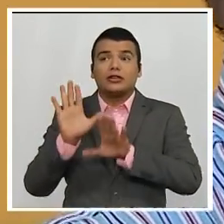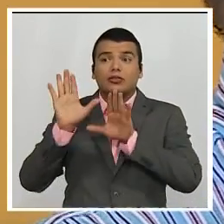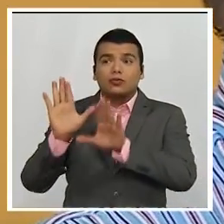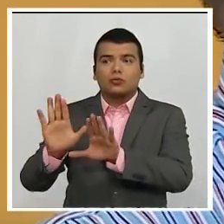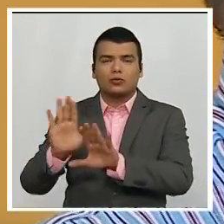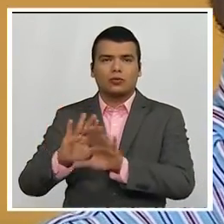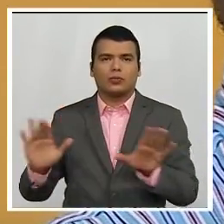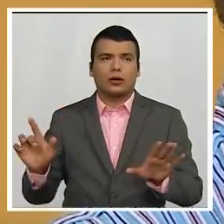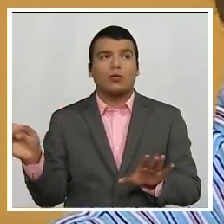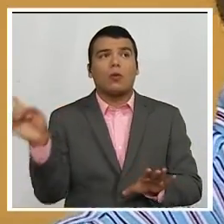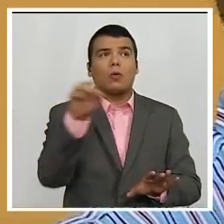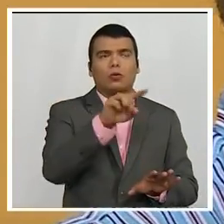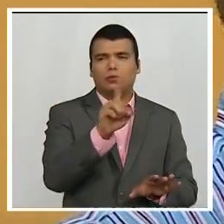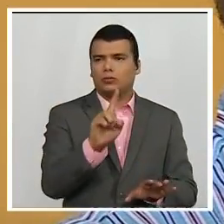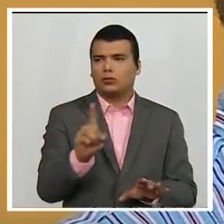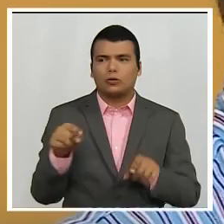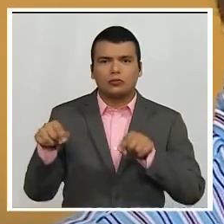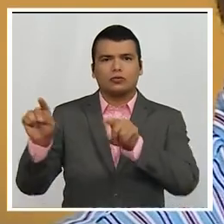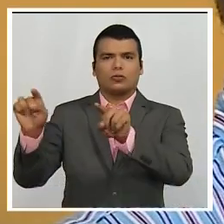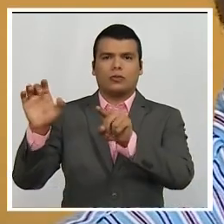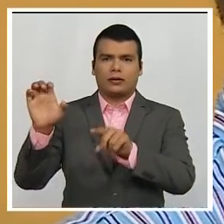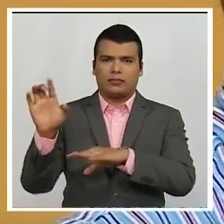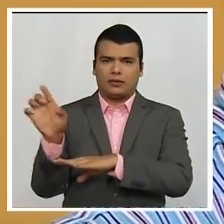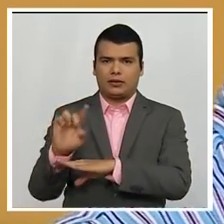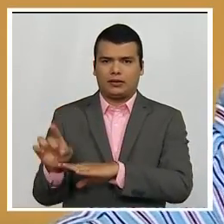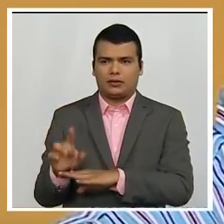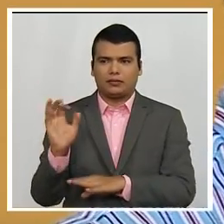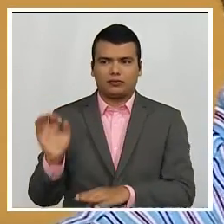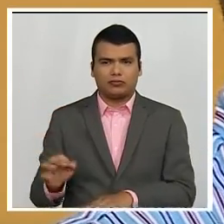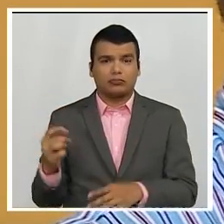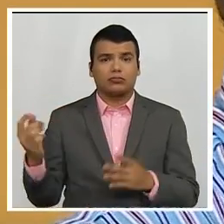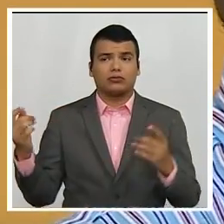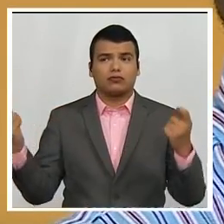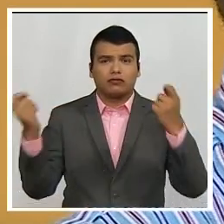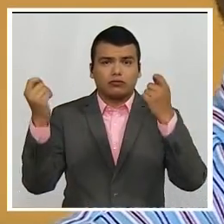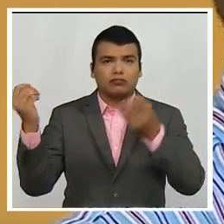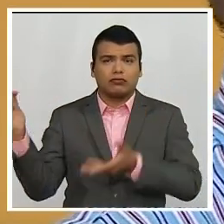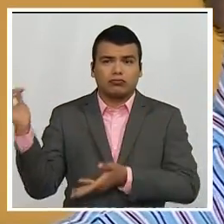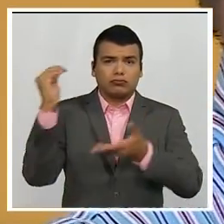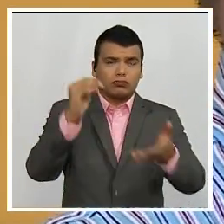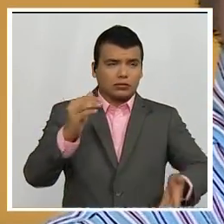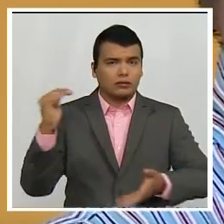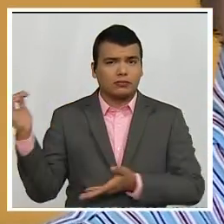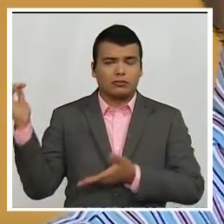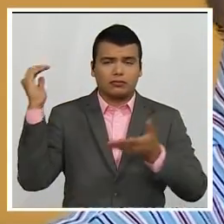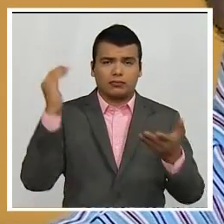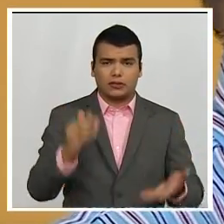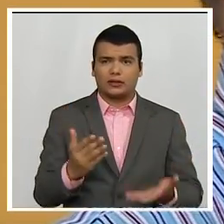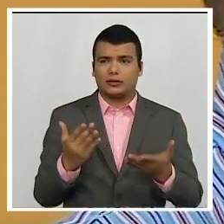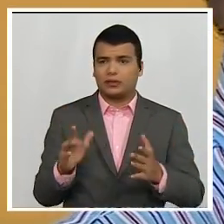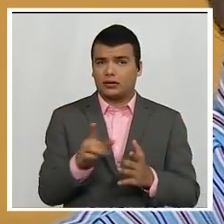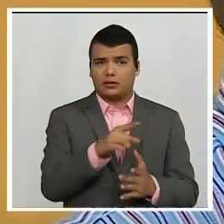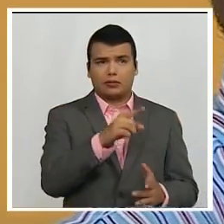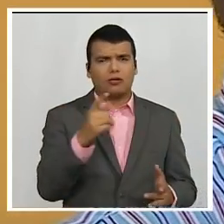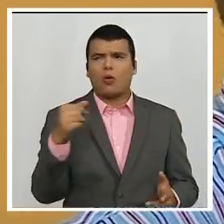son del canal de las heces que son distribuidos a los pacientes para las por parte de las eps e ips y